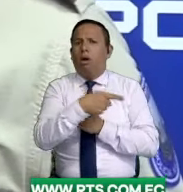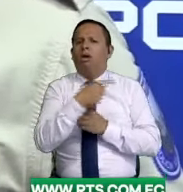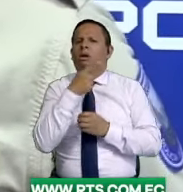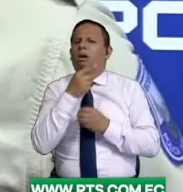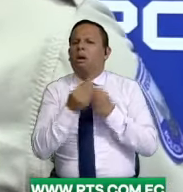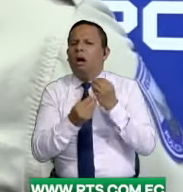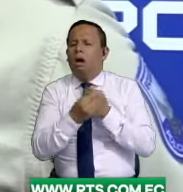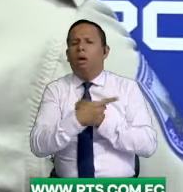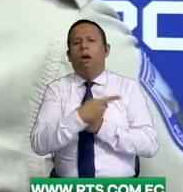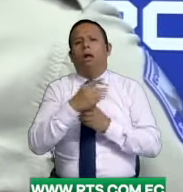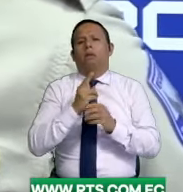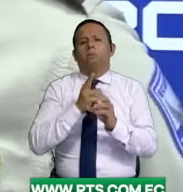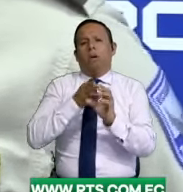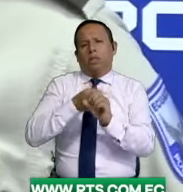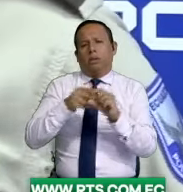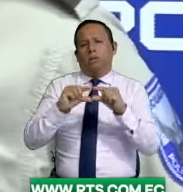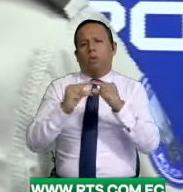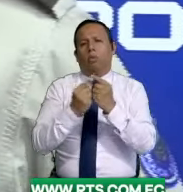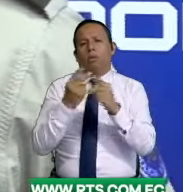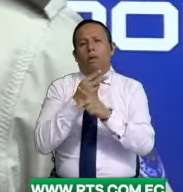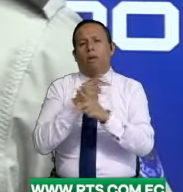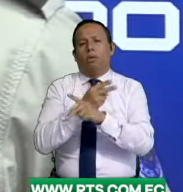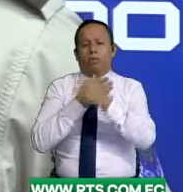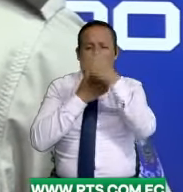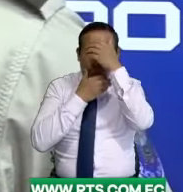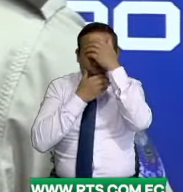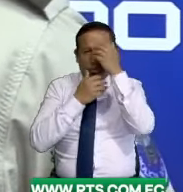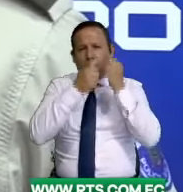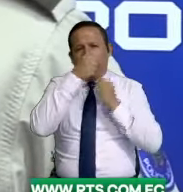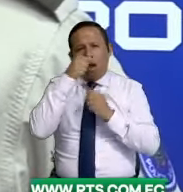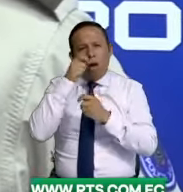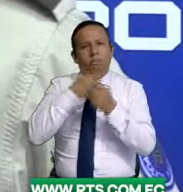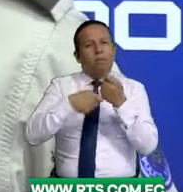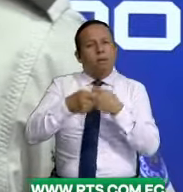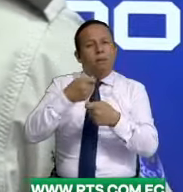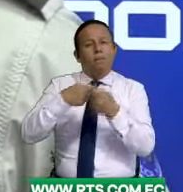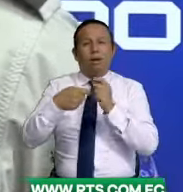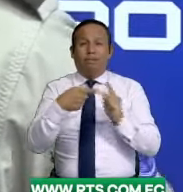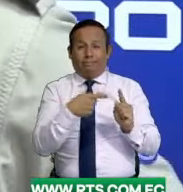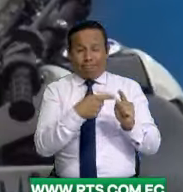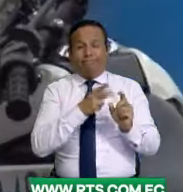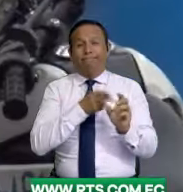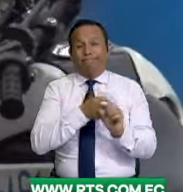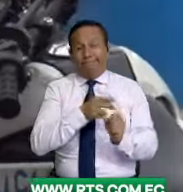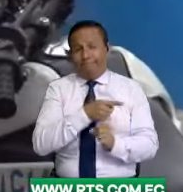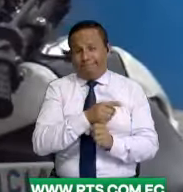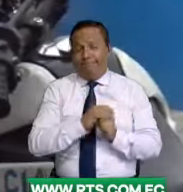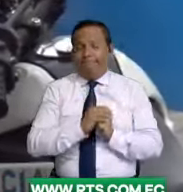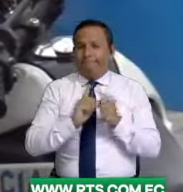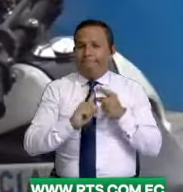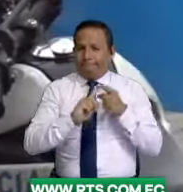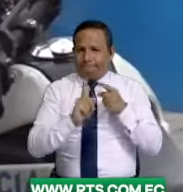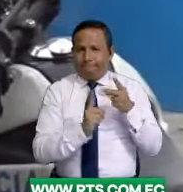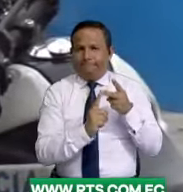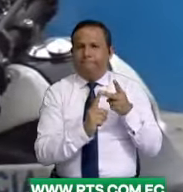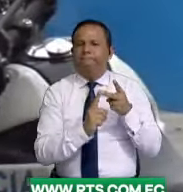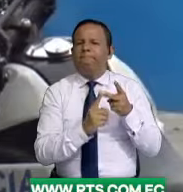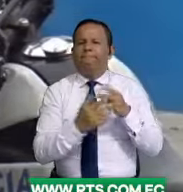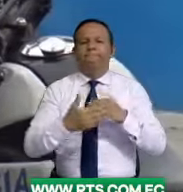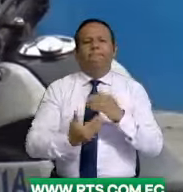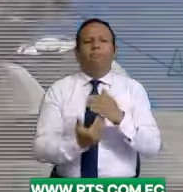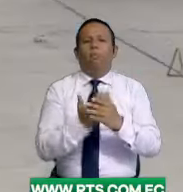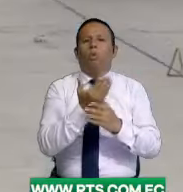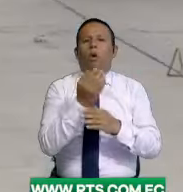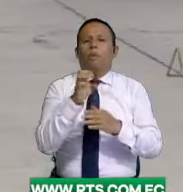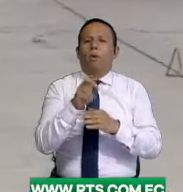pertenecía a una organización delictiva dedicada al microtráfico de sustancias sujetas a fiscalización. El segundo ataque ocurrió en el sector Nueva